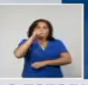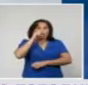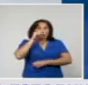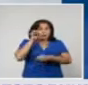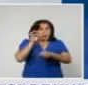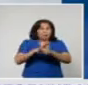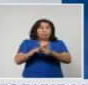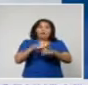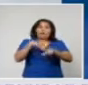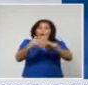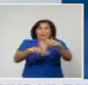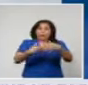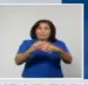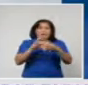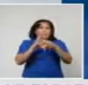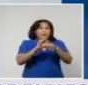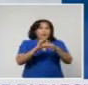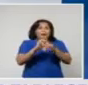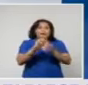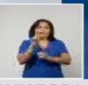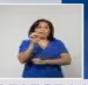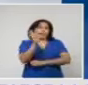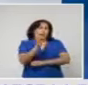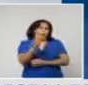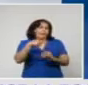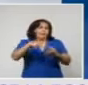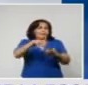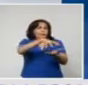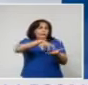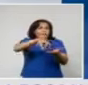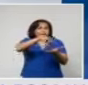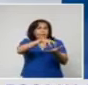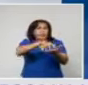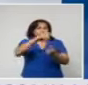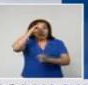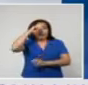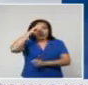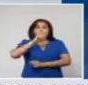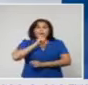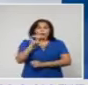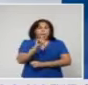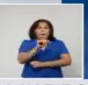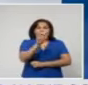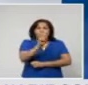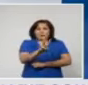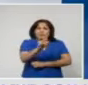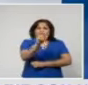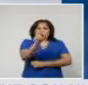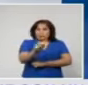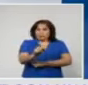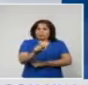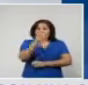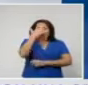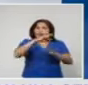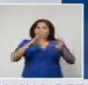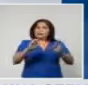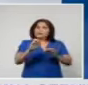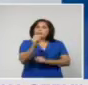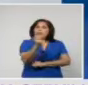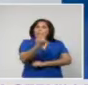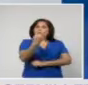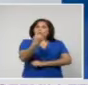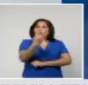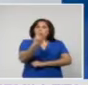de transmisión local abierto en este territorio, San Antonio de los Baños con 3 casos, Artemisa con 1,